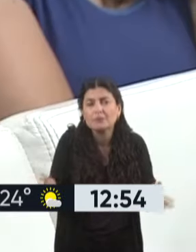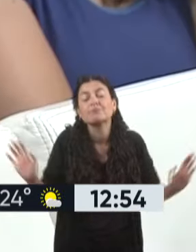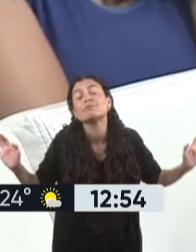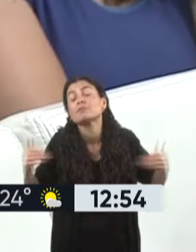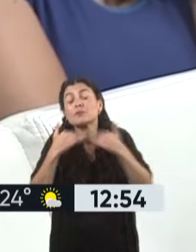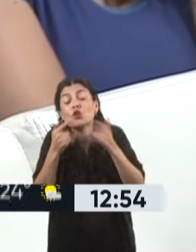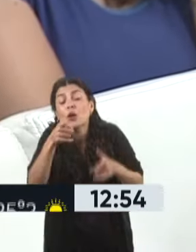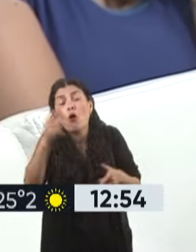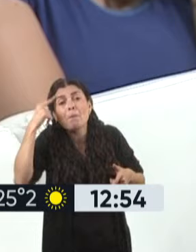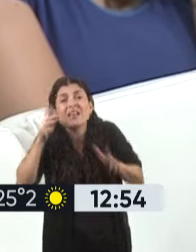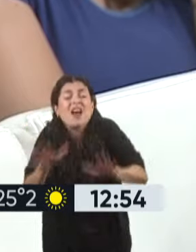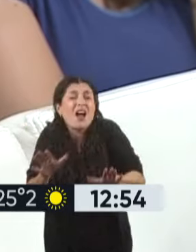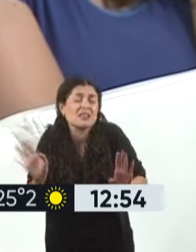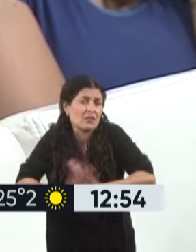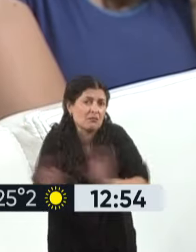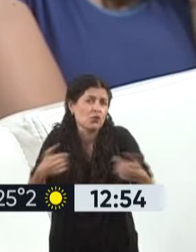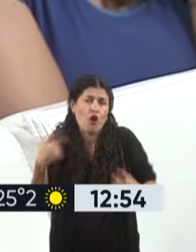cual tampoco indicó que